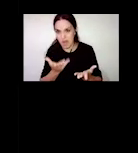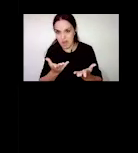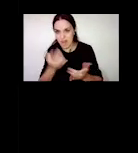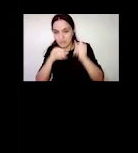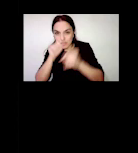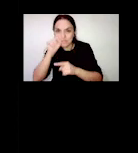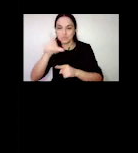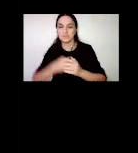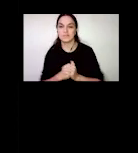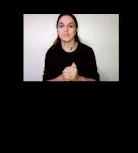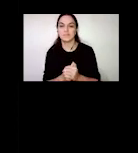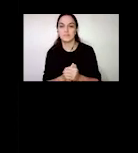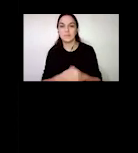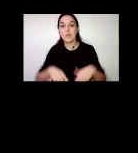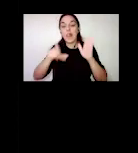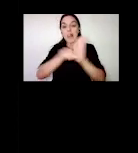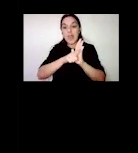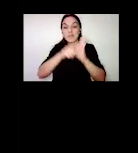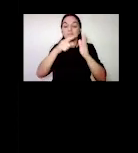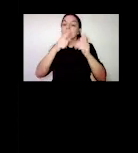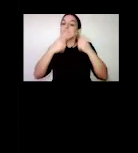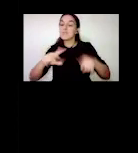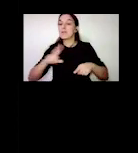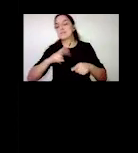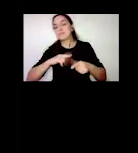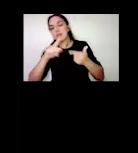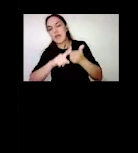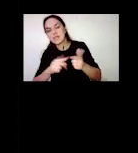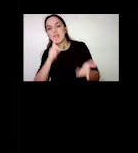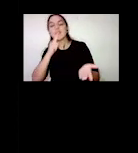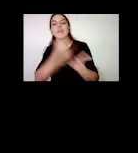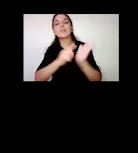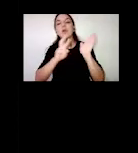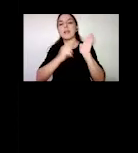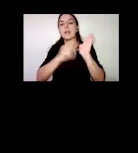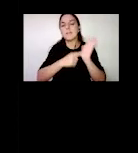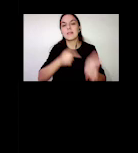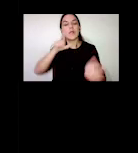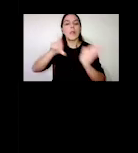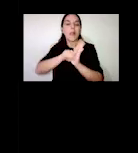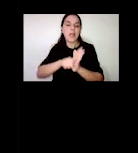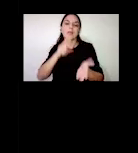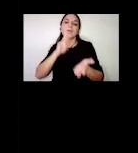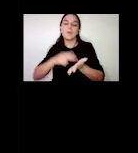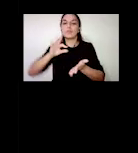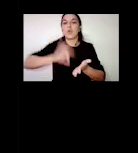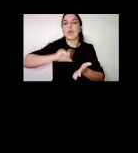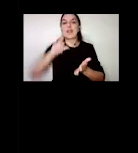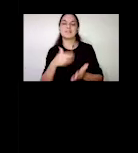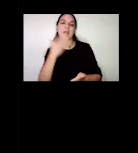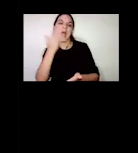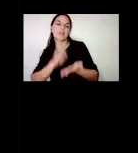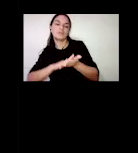Entonces, la ley de bienes personales, ni el decreto reglamentario, ni la ley de impuesto a las ganancias hacen referencia a los